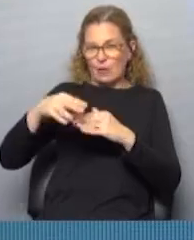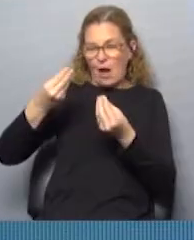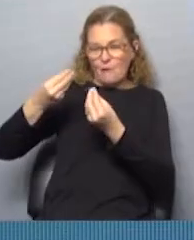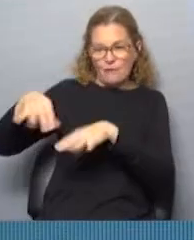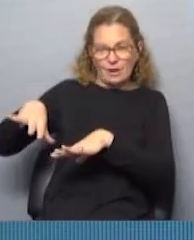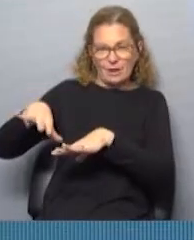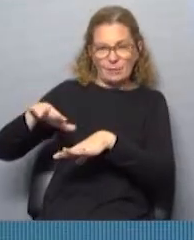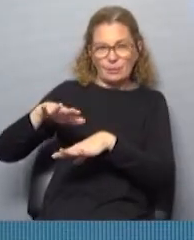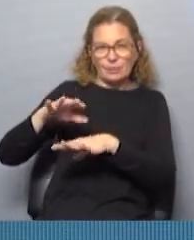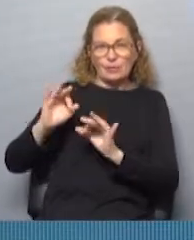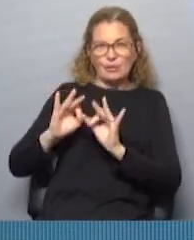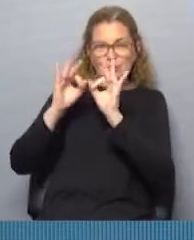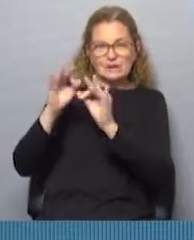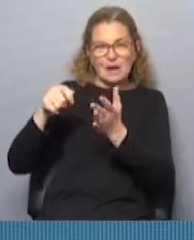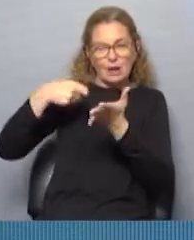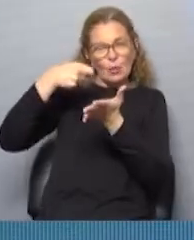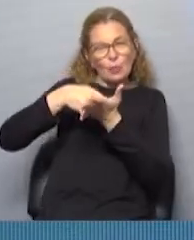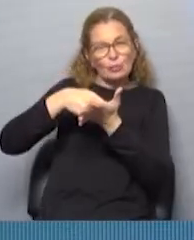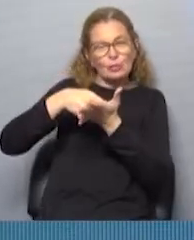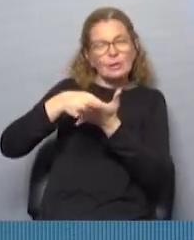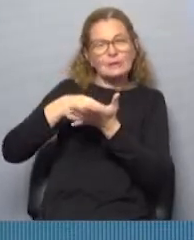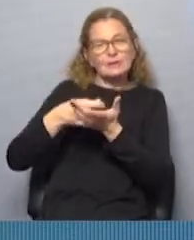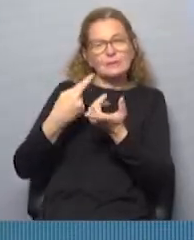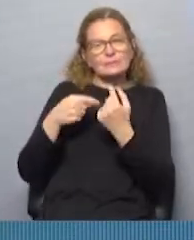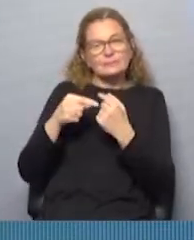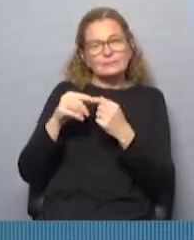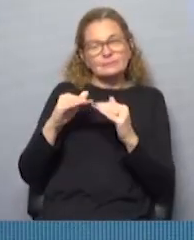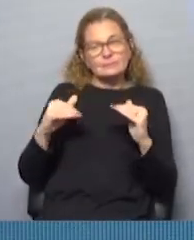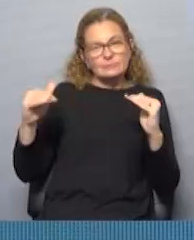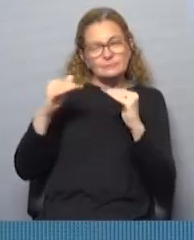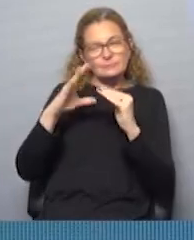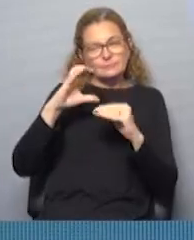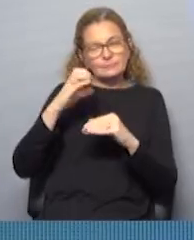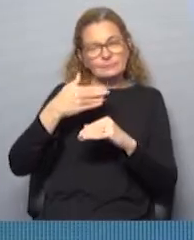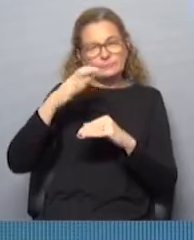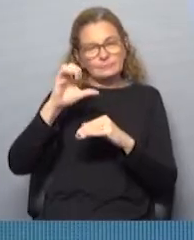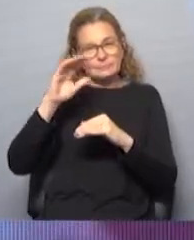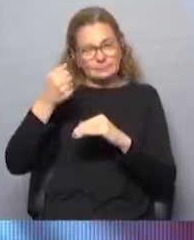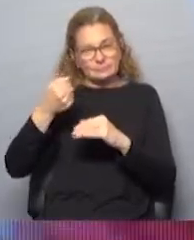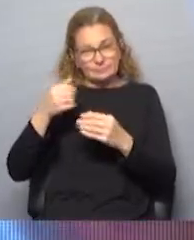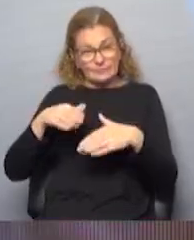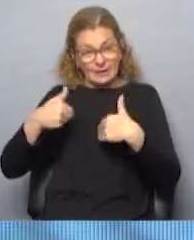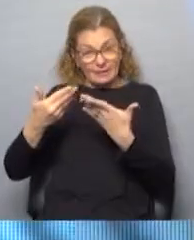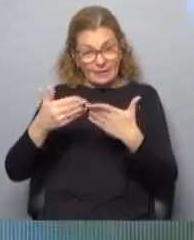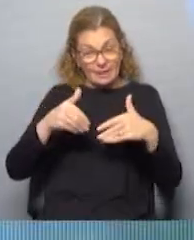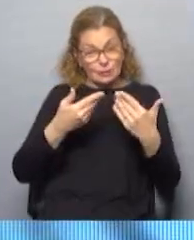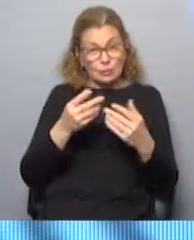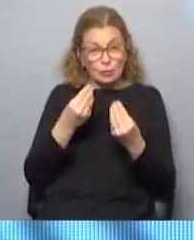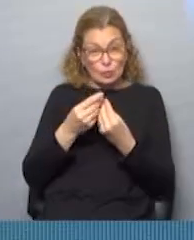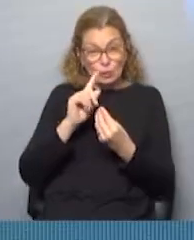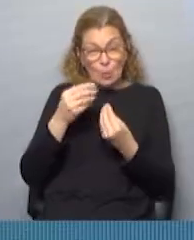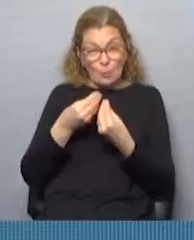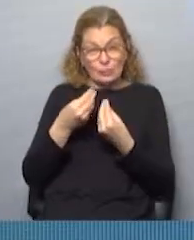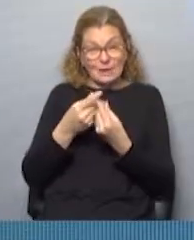fuera porque no alcanzan los recursos o sea todas las becas que se otorgan que bueno no son tantas se